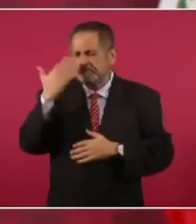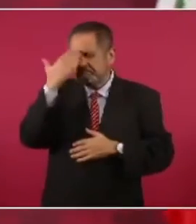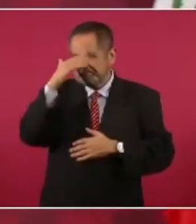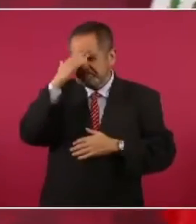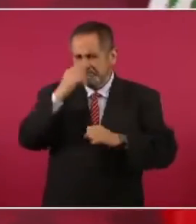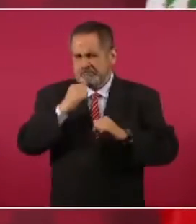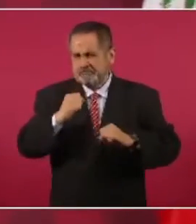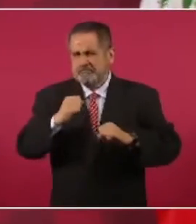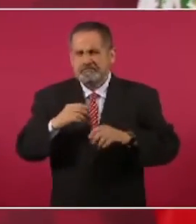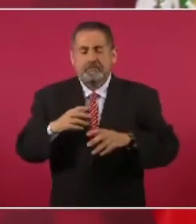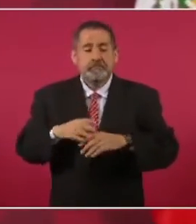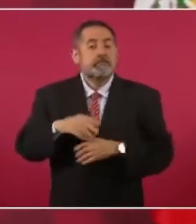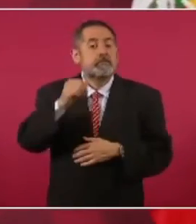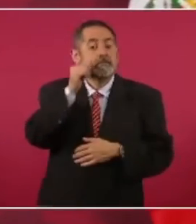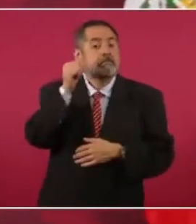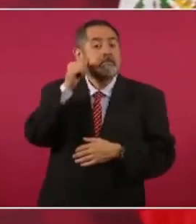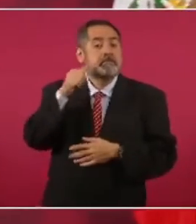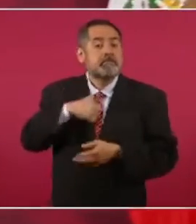Y una cosa que le dije ayer